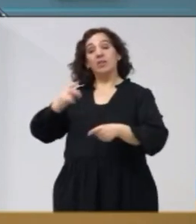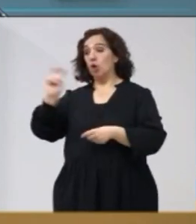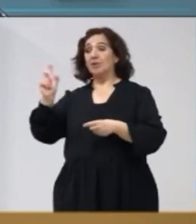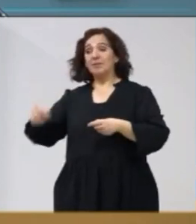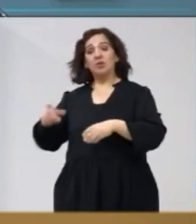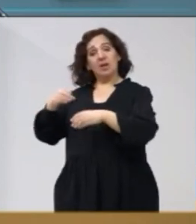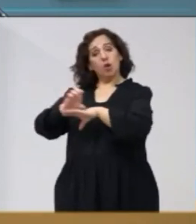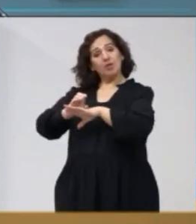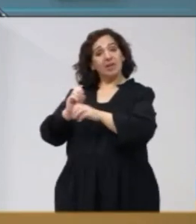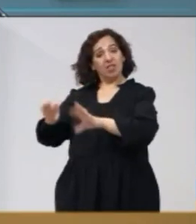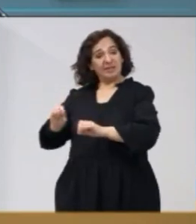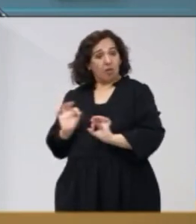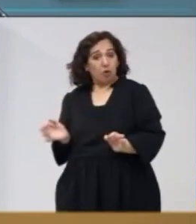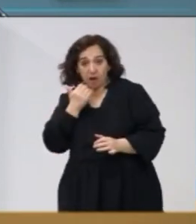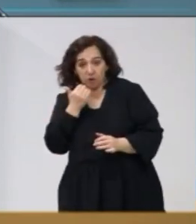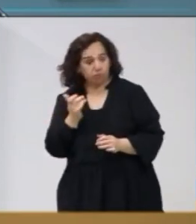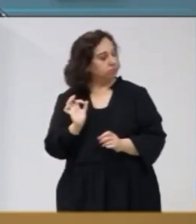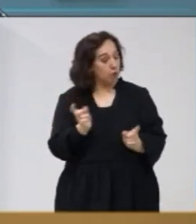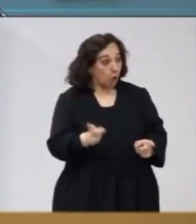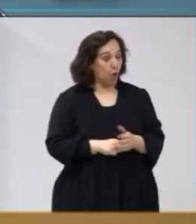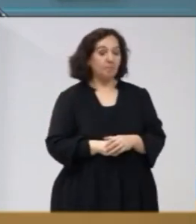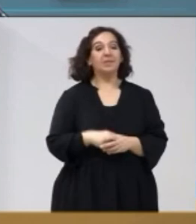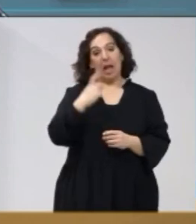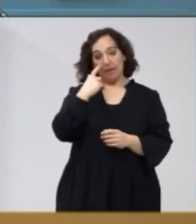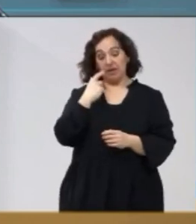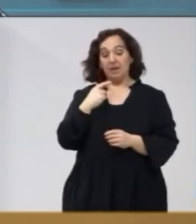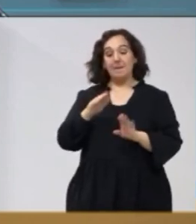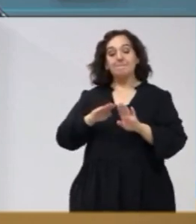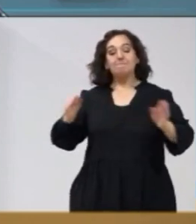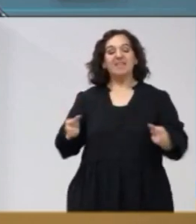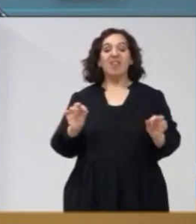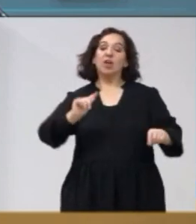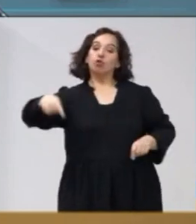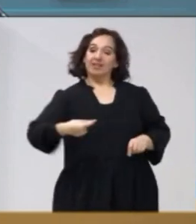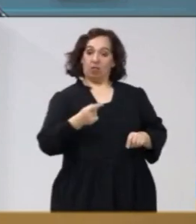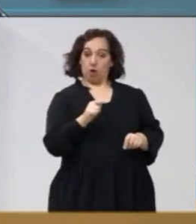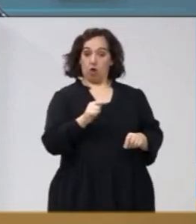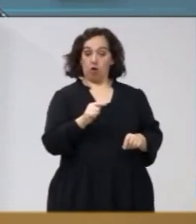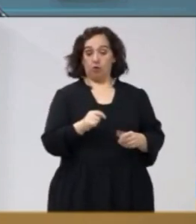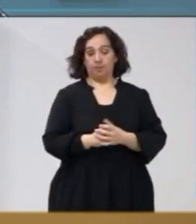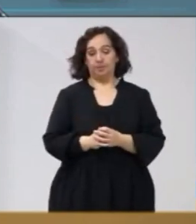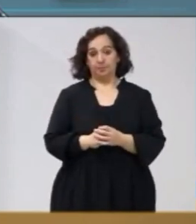la consejería? No, si es que, vamos a ver, la mesa de contratación, por eso tenemos que ir ahora